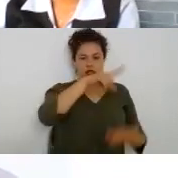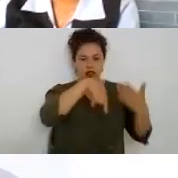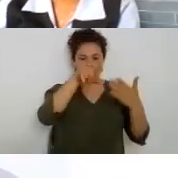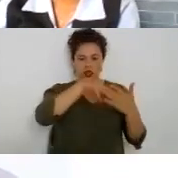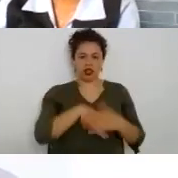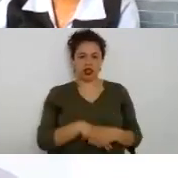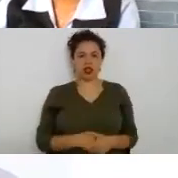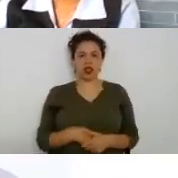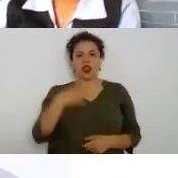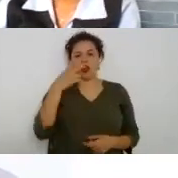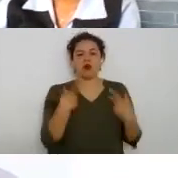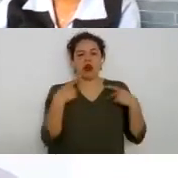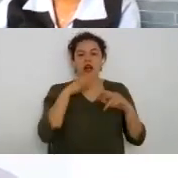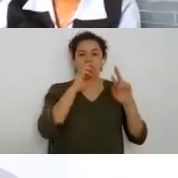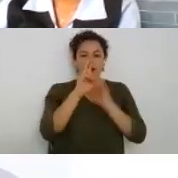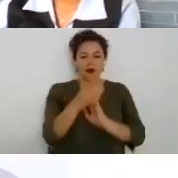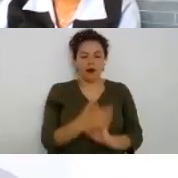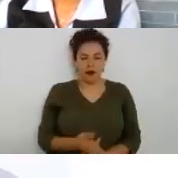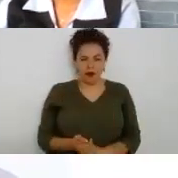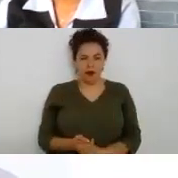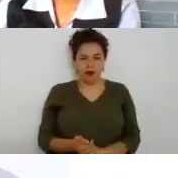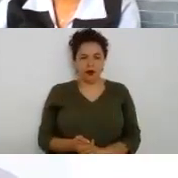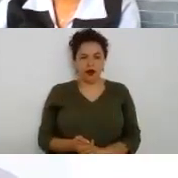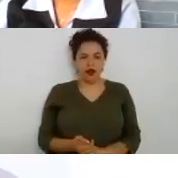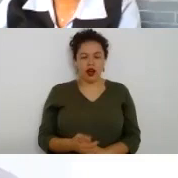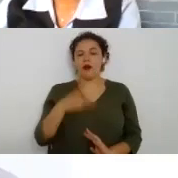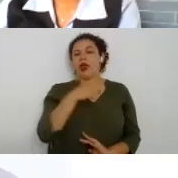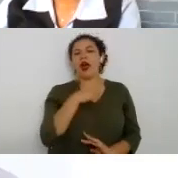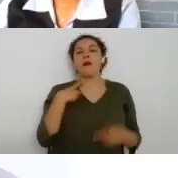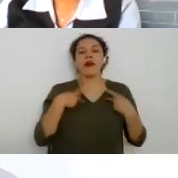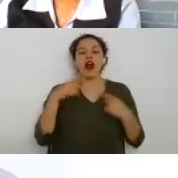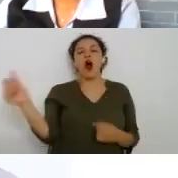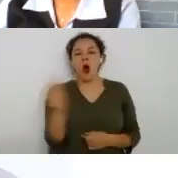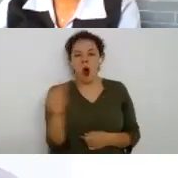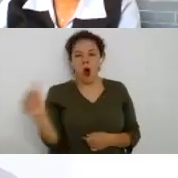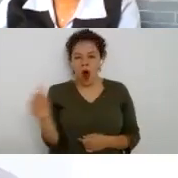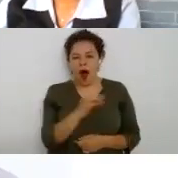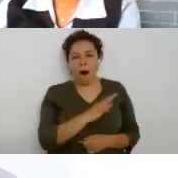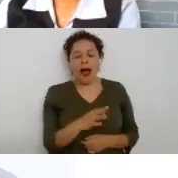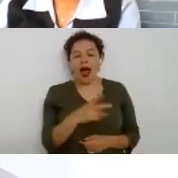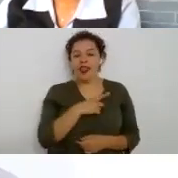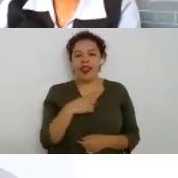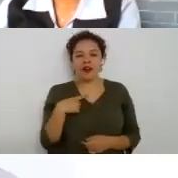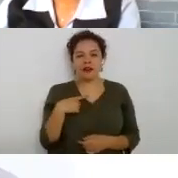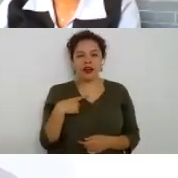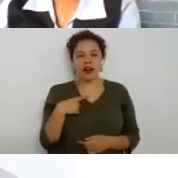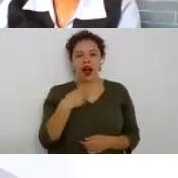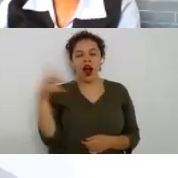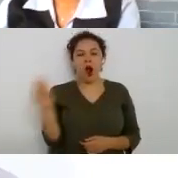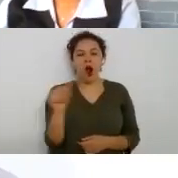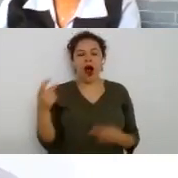primeros respondientes, ¿verdad? Pero dijimos que siempre que íbamos a desplazar a una víctima, tendríamos una víctima inconsciente sobre